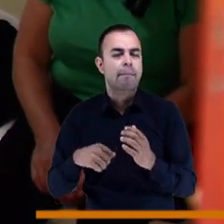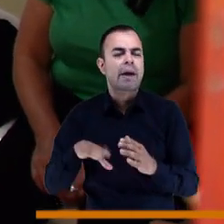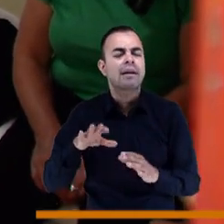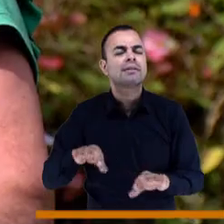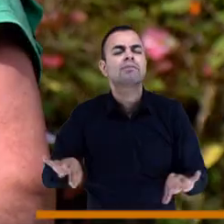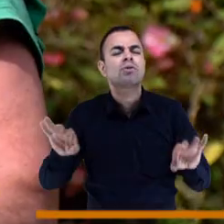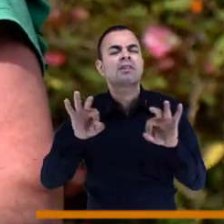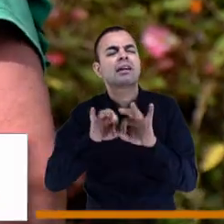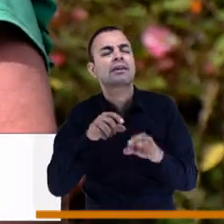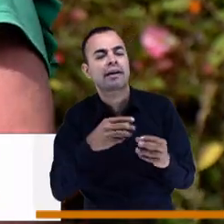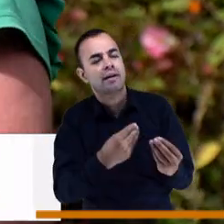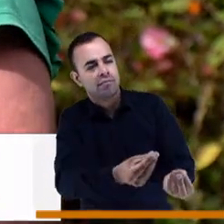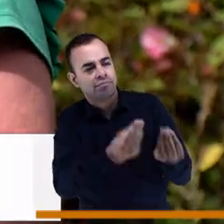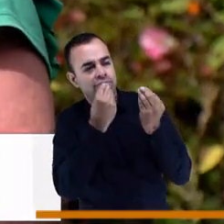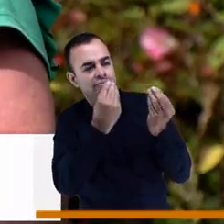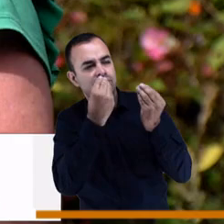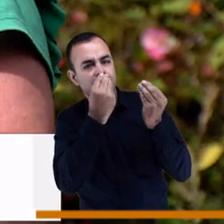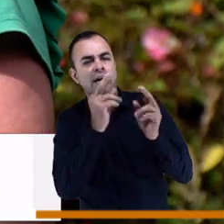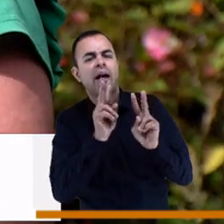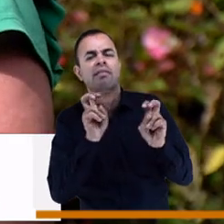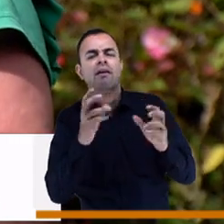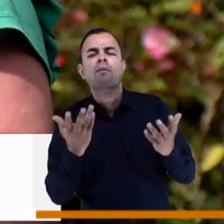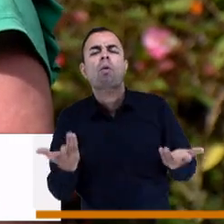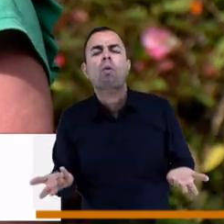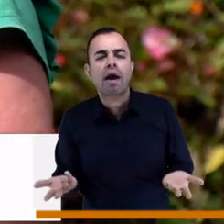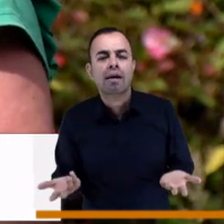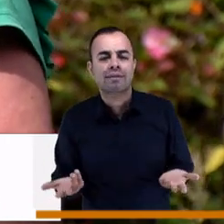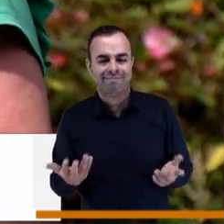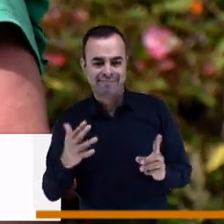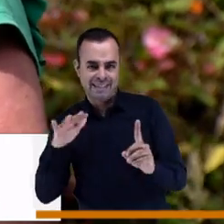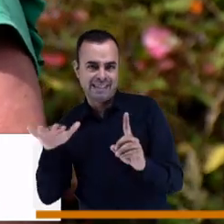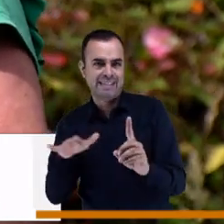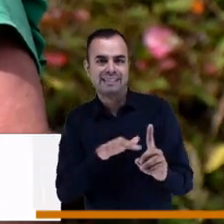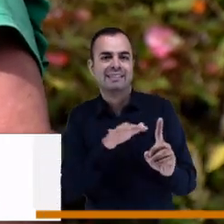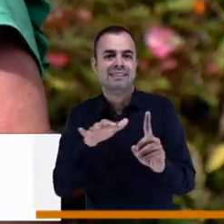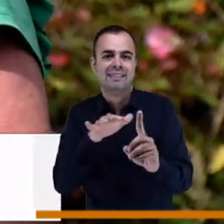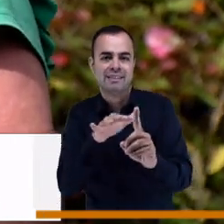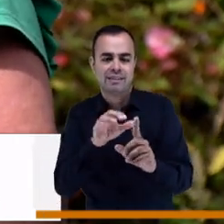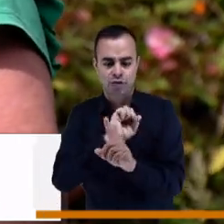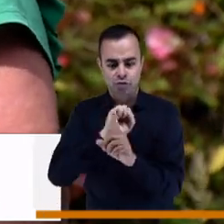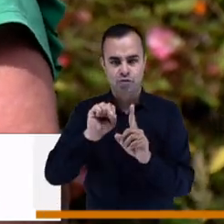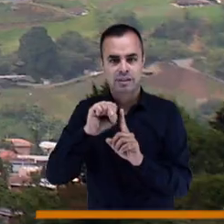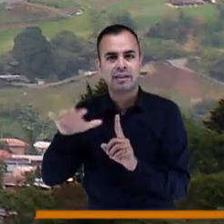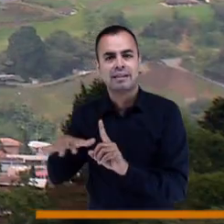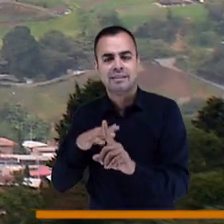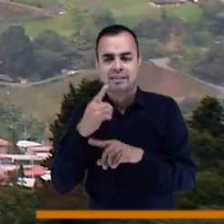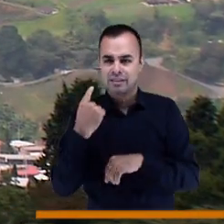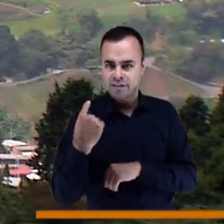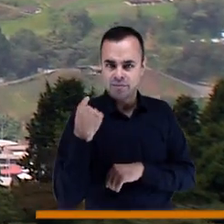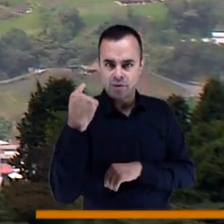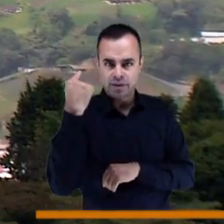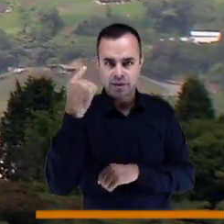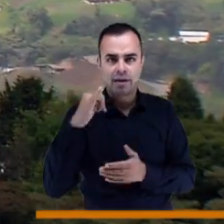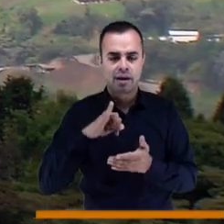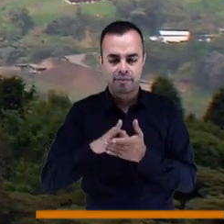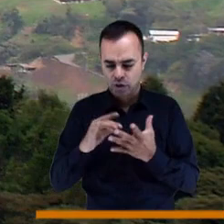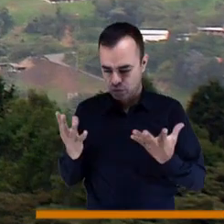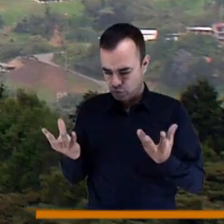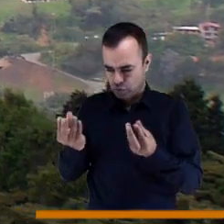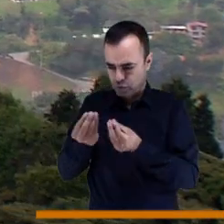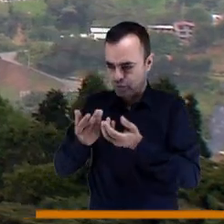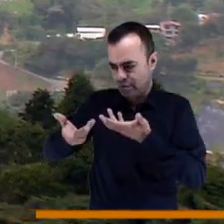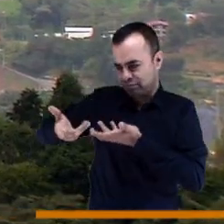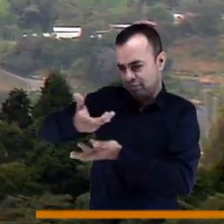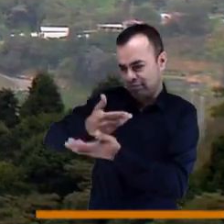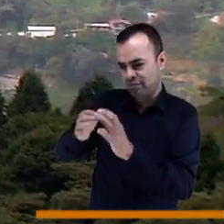más importante es la formación que nosotras como mujeres tenemos de incidencia social y política y desde el ser de nosotras como